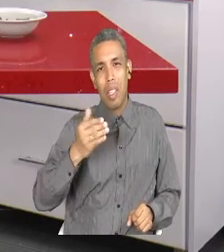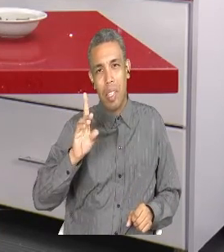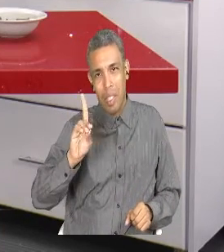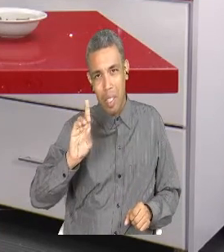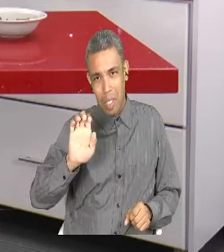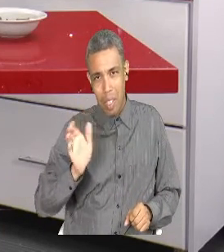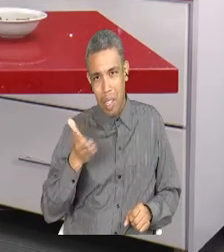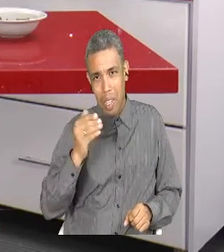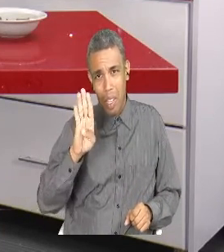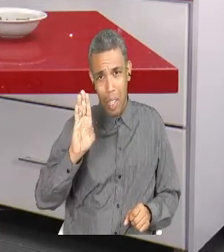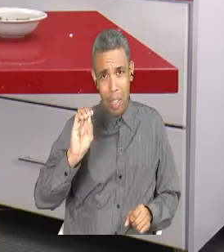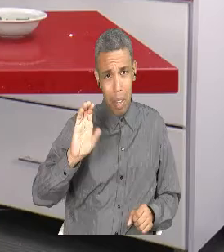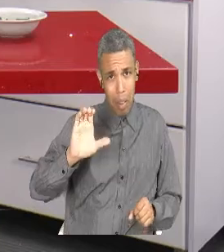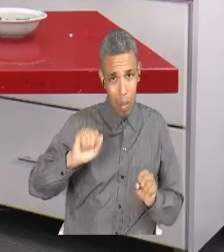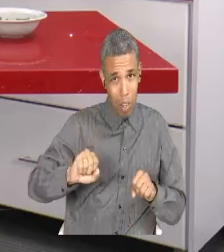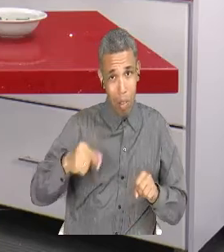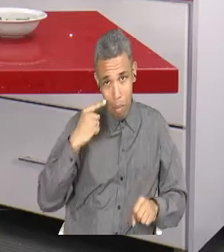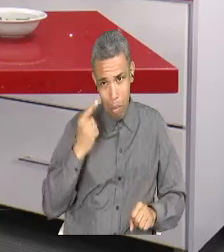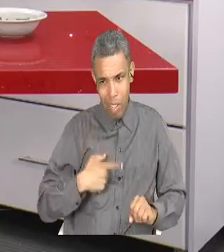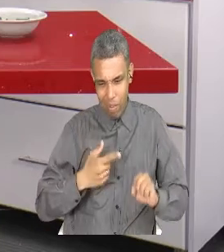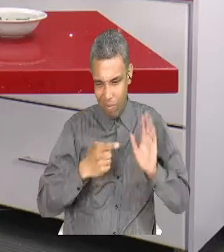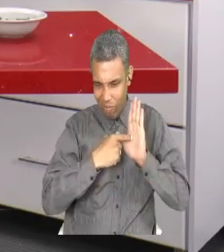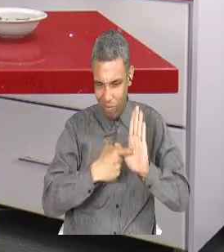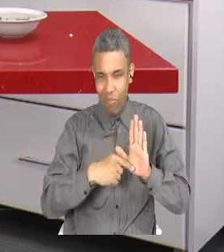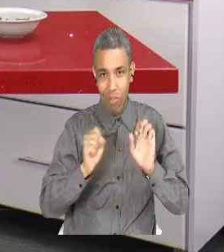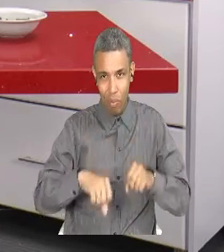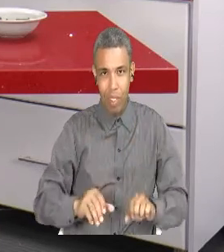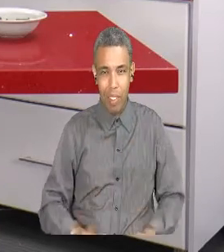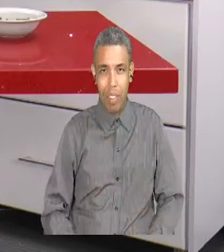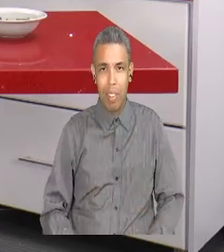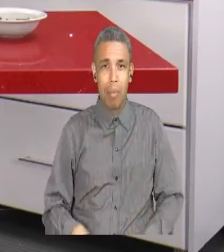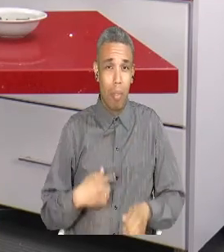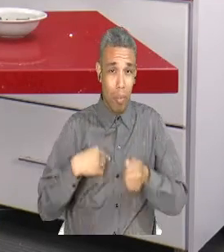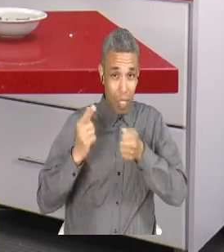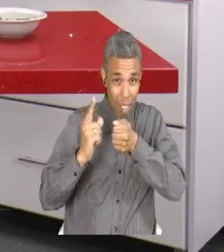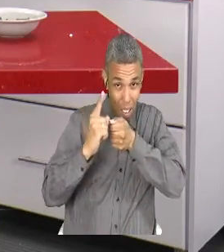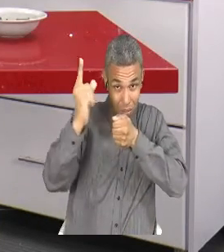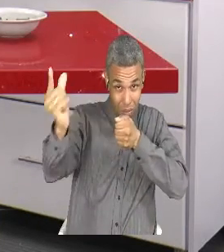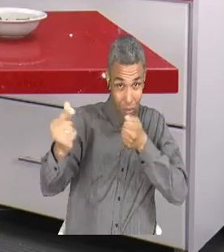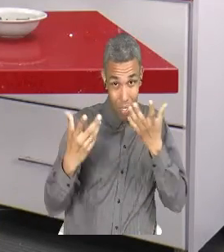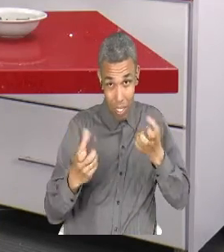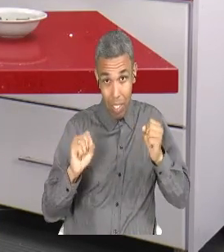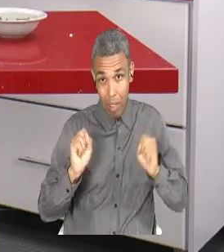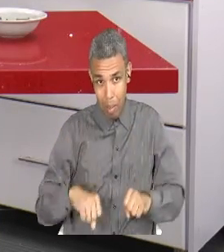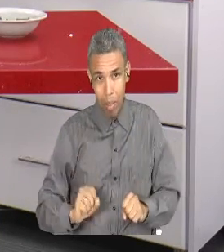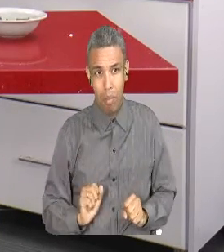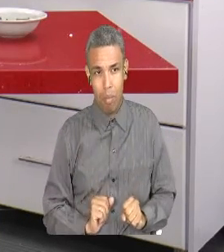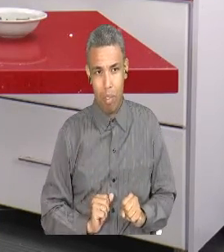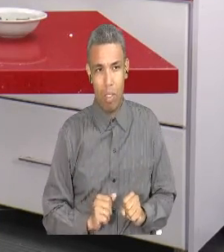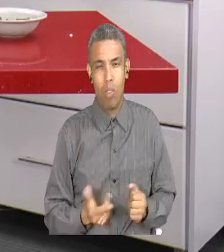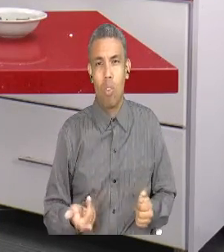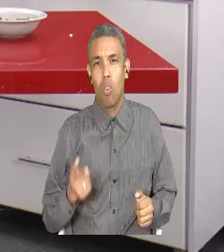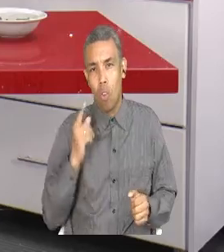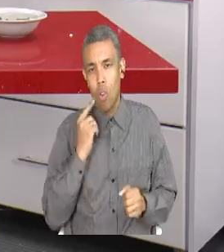esta temporada 2017. Y por supuesto, quienes están lejitos pero quieren ver la transmisión en vivo, lo pueden hacer también a través de